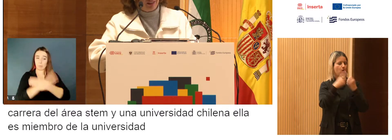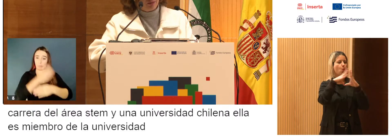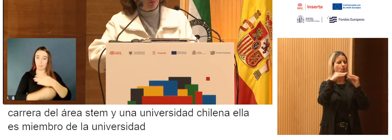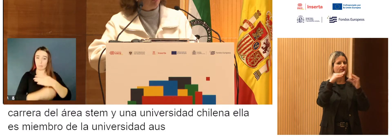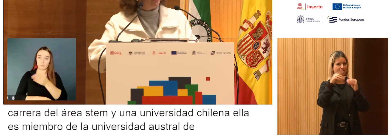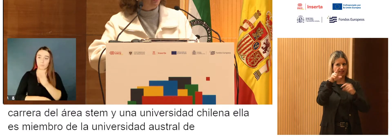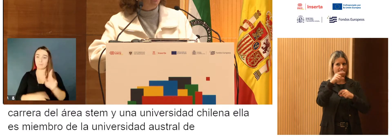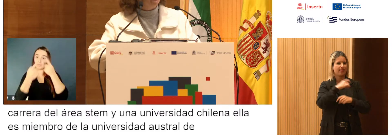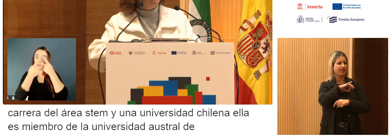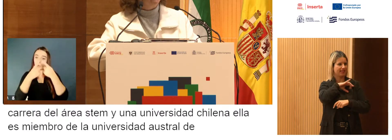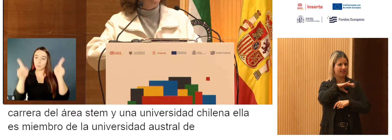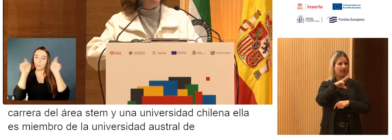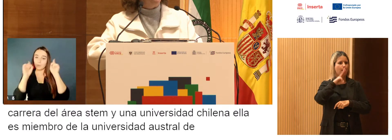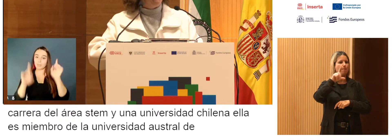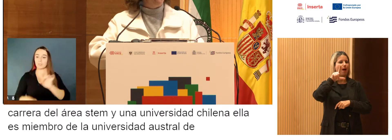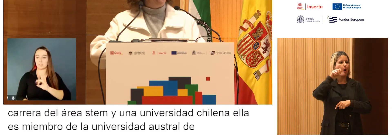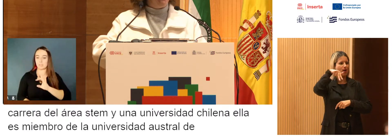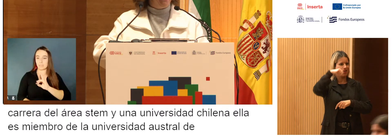Chile. Paulina,